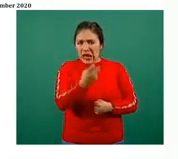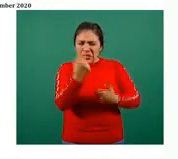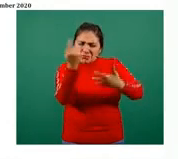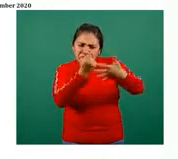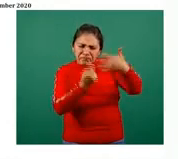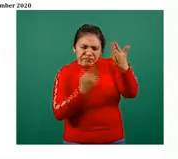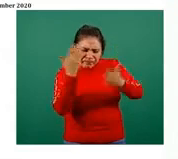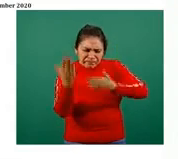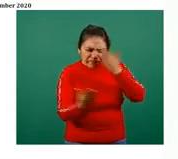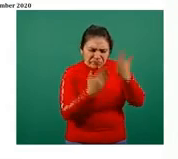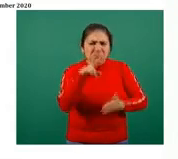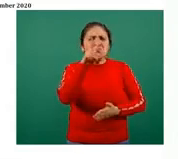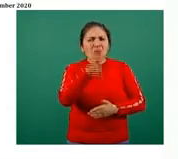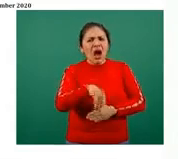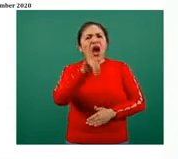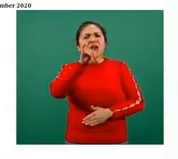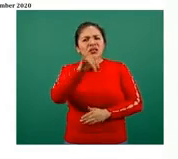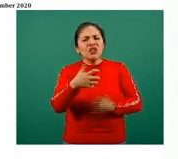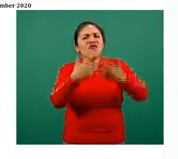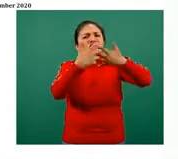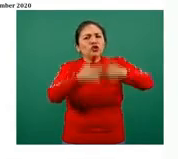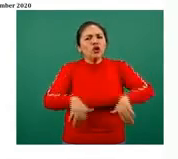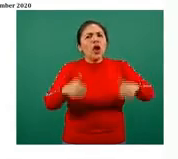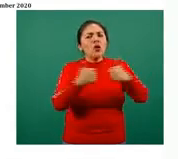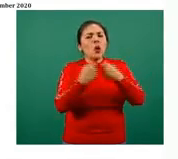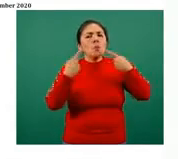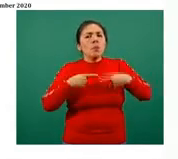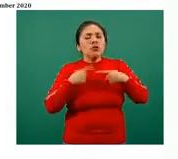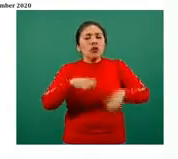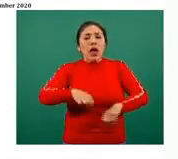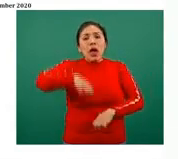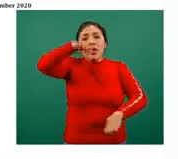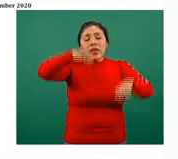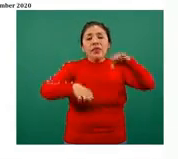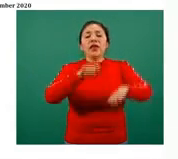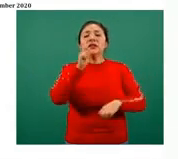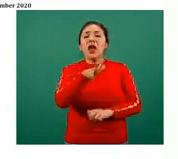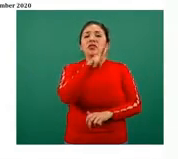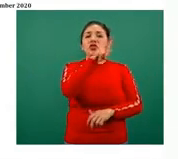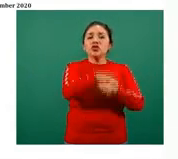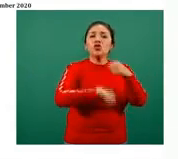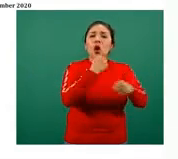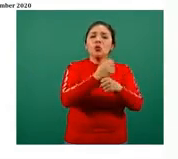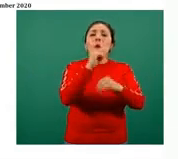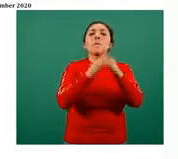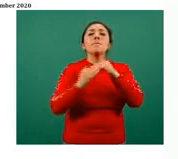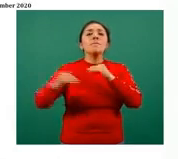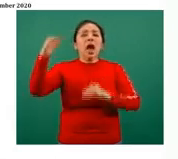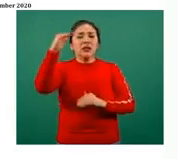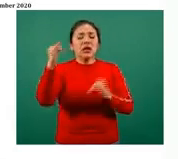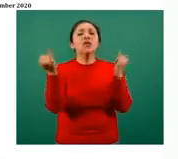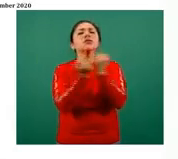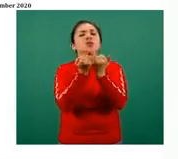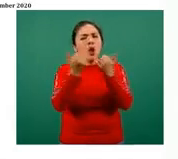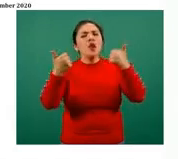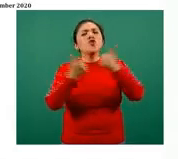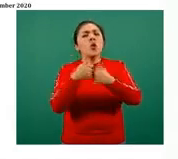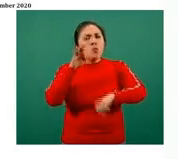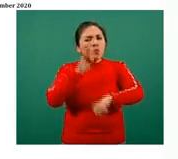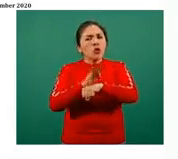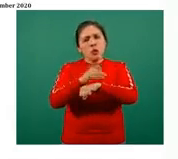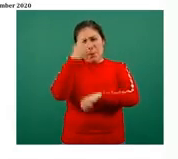indican una alta eficacia en adultos de 18 años o más, incluida la protección